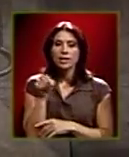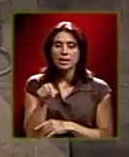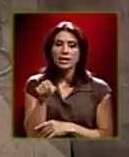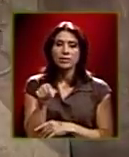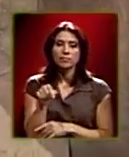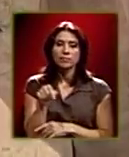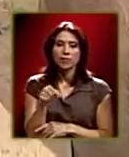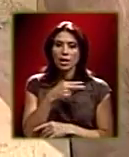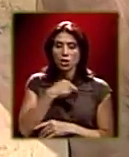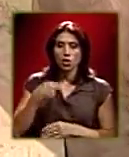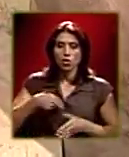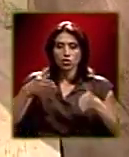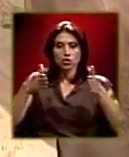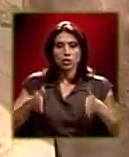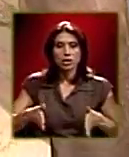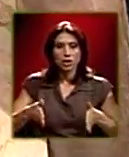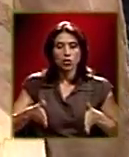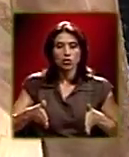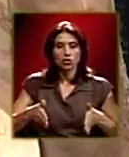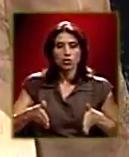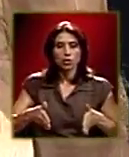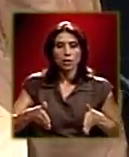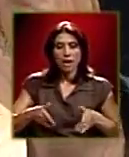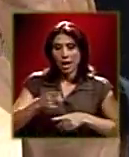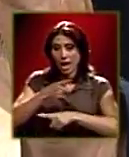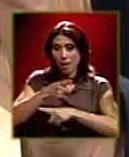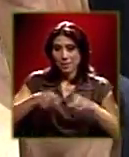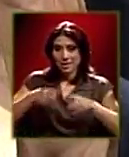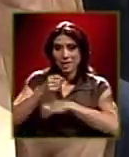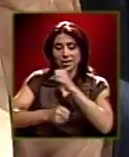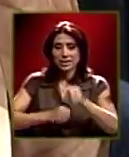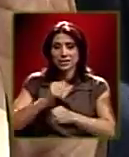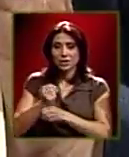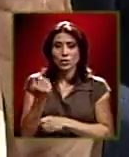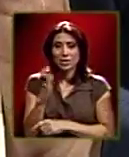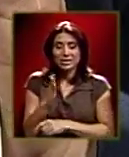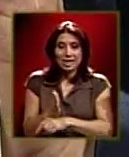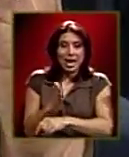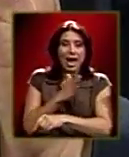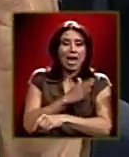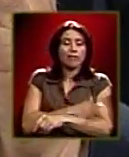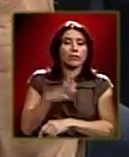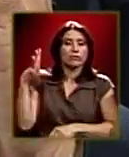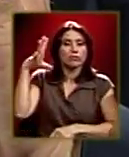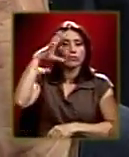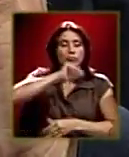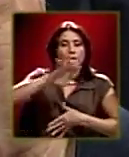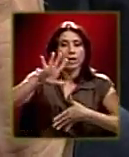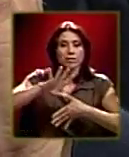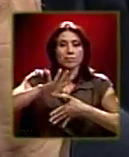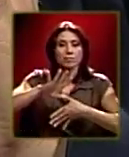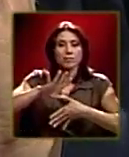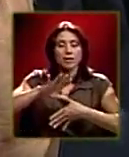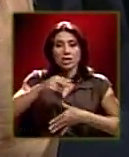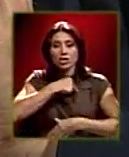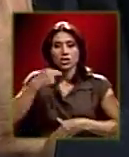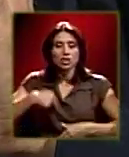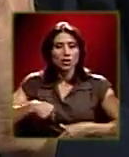los chinos tomaron a mitad del siglo XV, un poco antes del descubrimiento de América, la decisión de cerrarse al mundo.